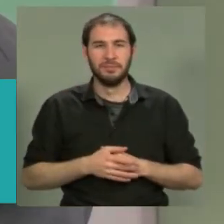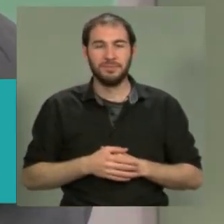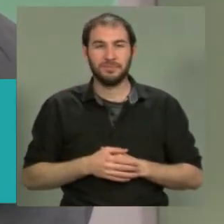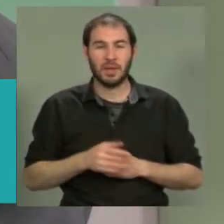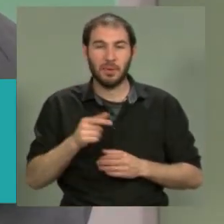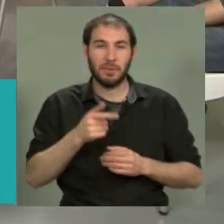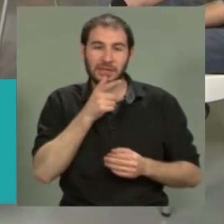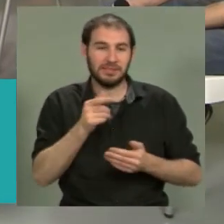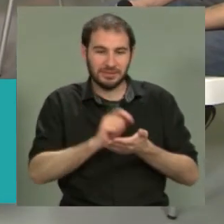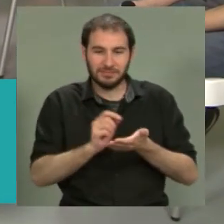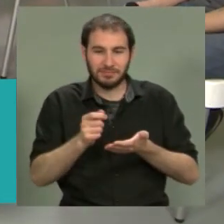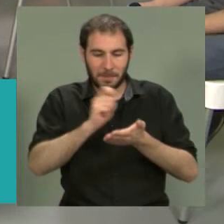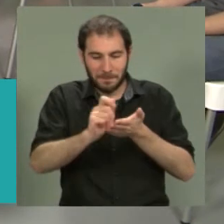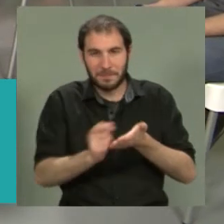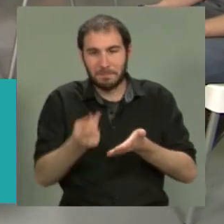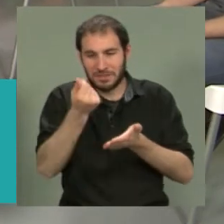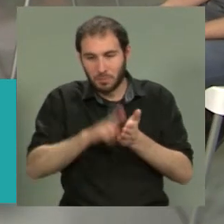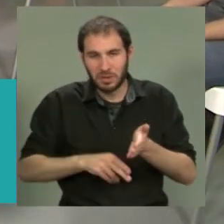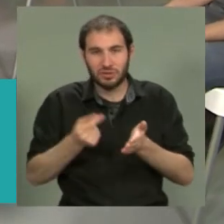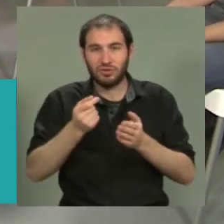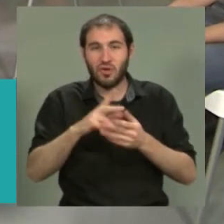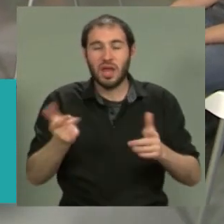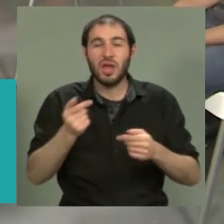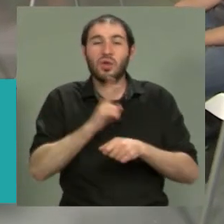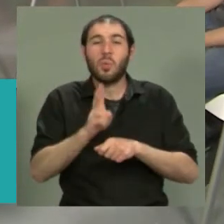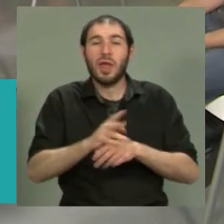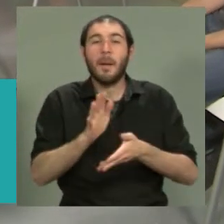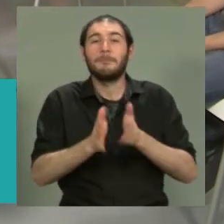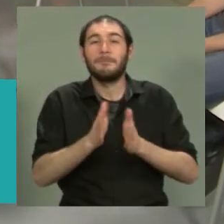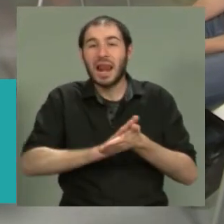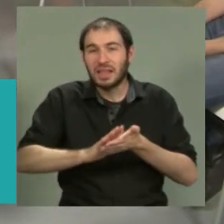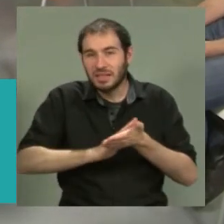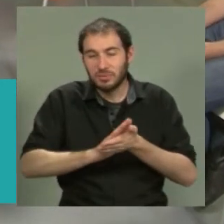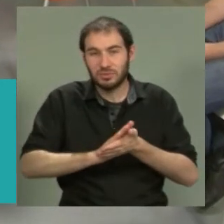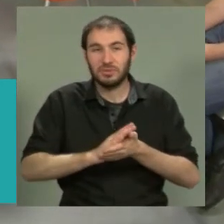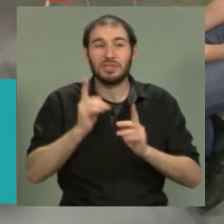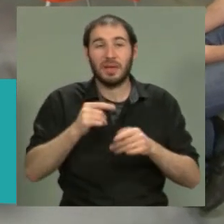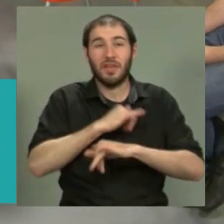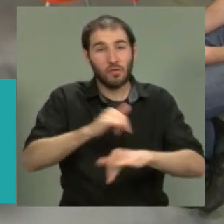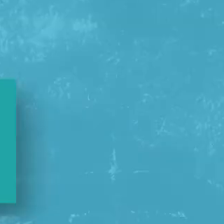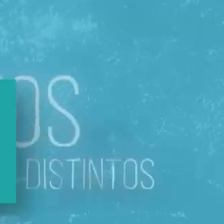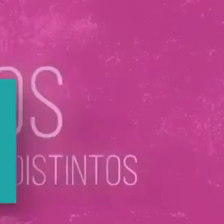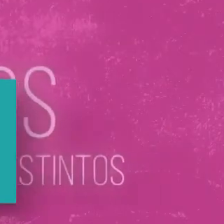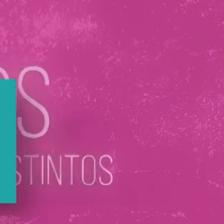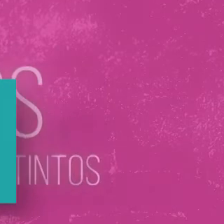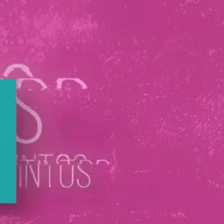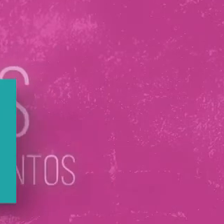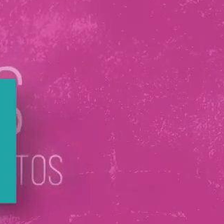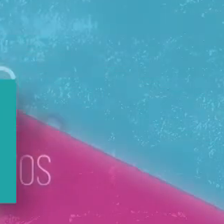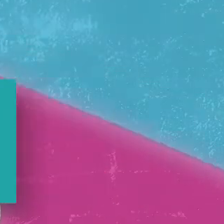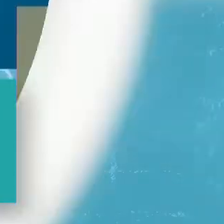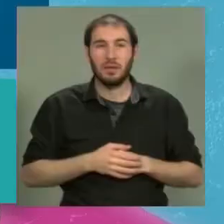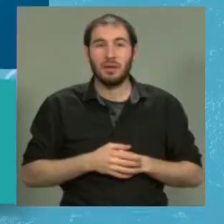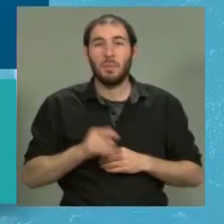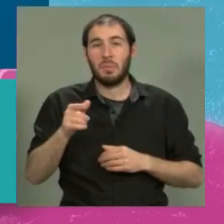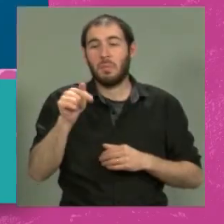en letra muerta, no tengo un presupuesto para un programa provincial de cuidados paliativos y formación también en cuidados paliativos, entonces si vos tenés más chances, si